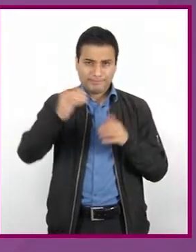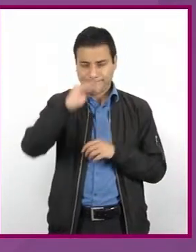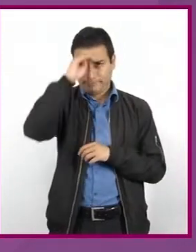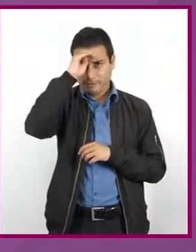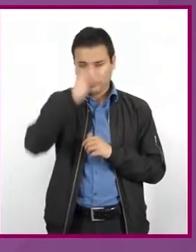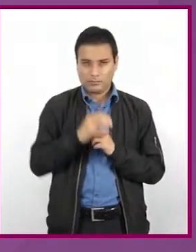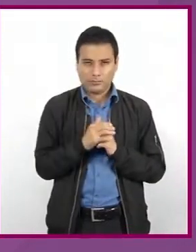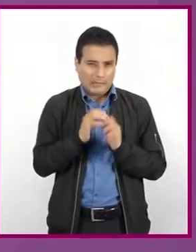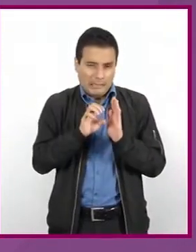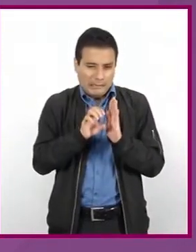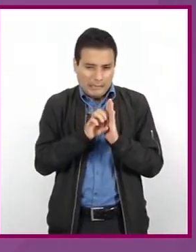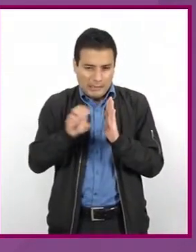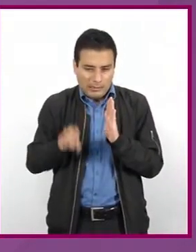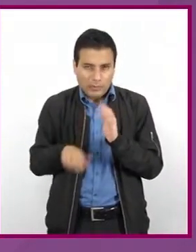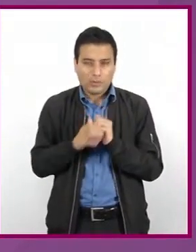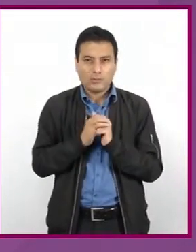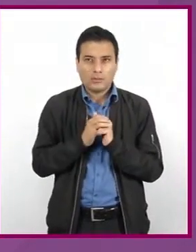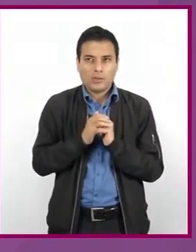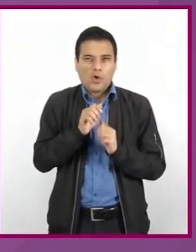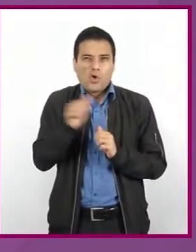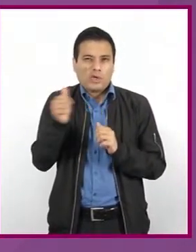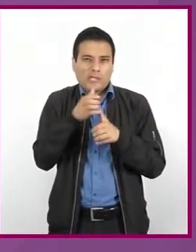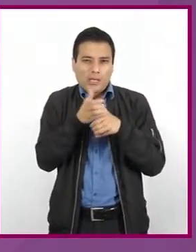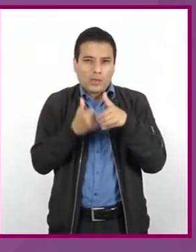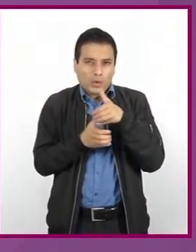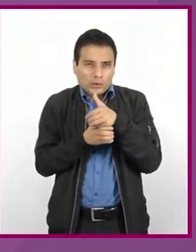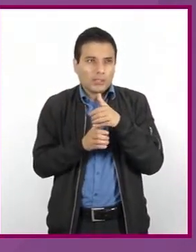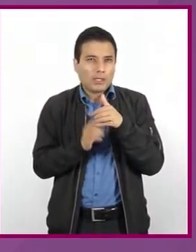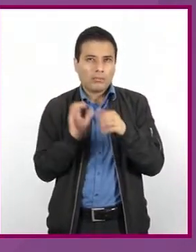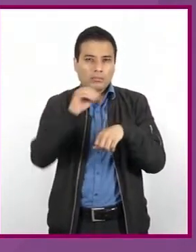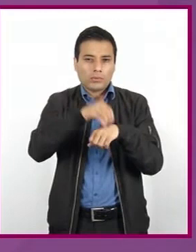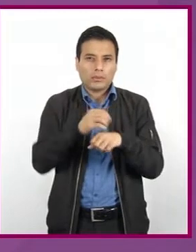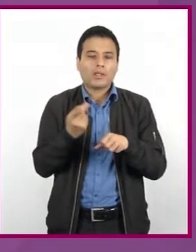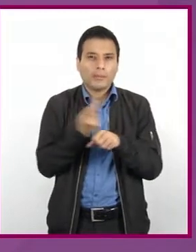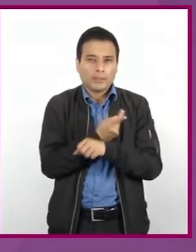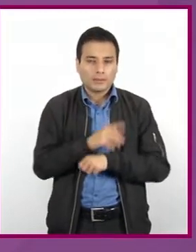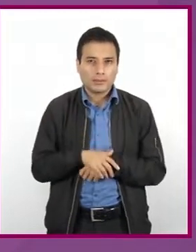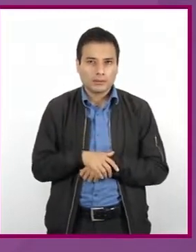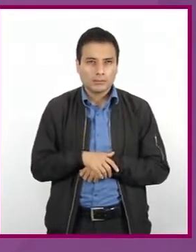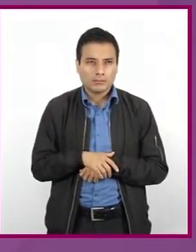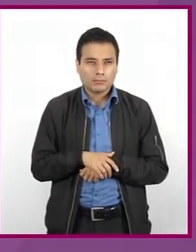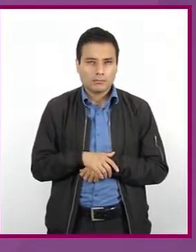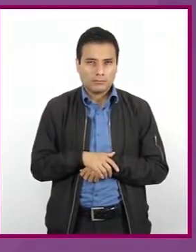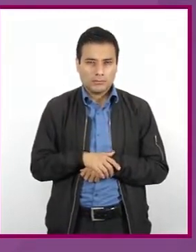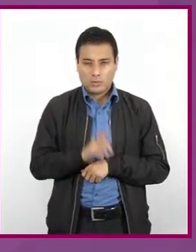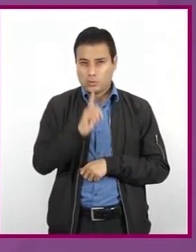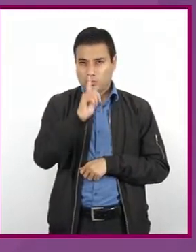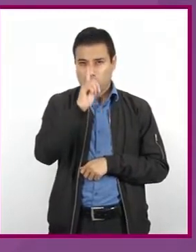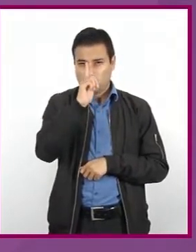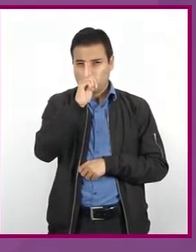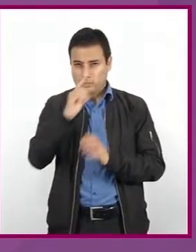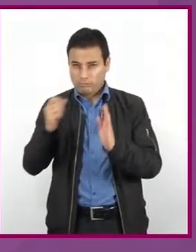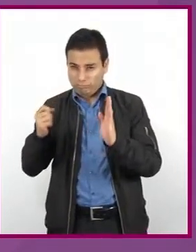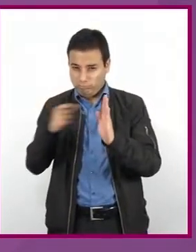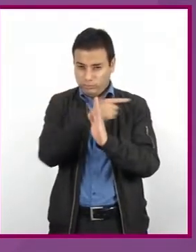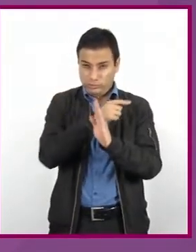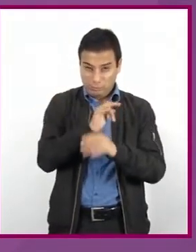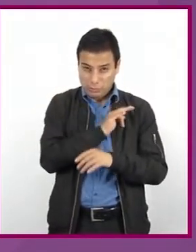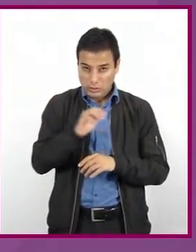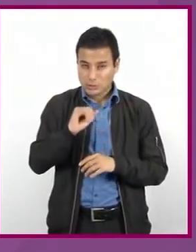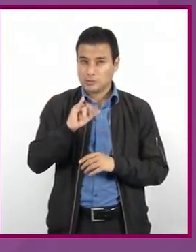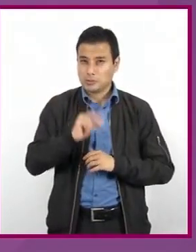¿qué pasaría si colocaba otro material entre el tubo y la placa? ¿Y si esta radiación sería capaz de